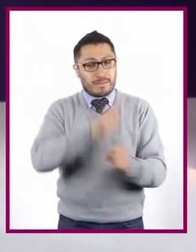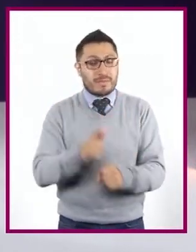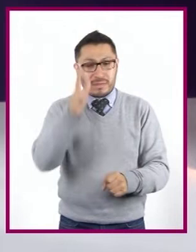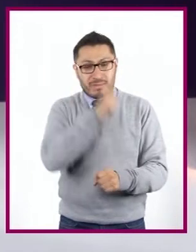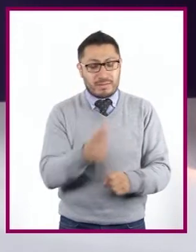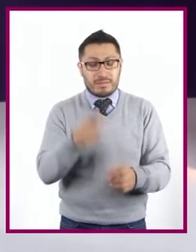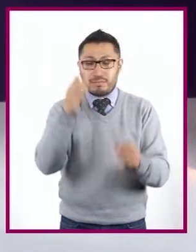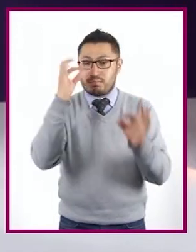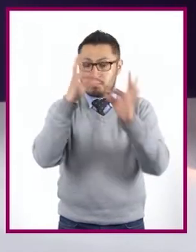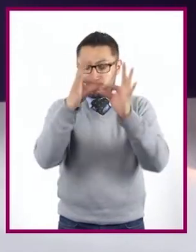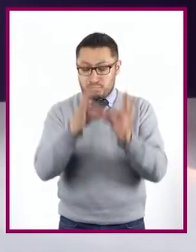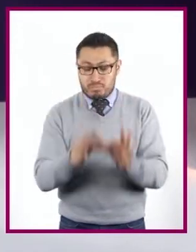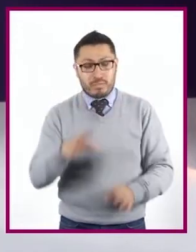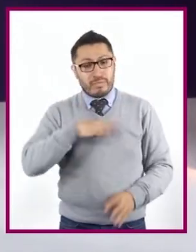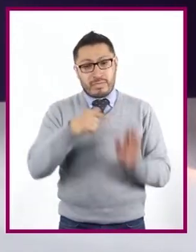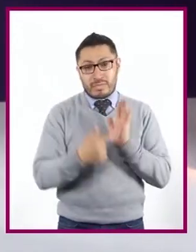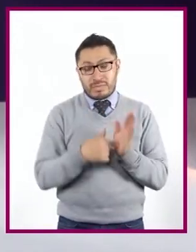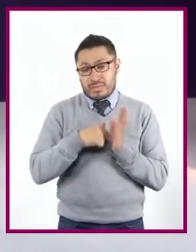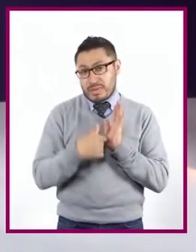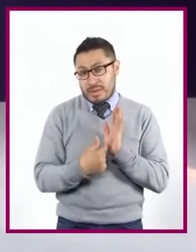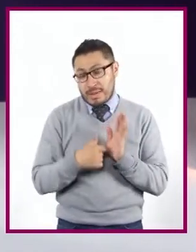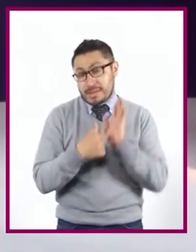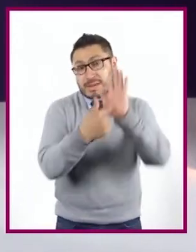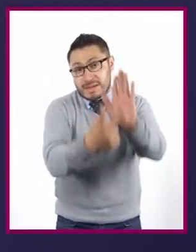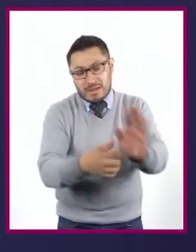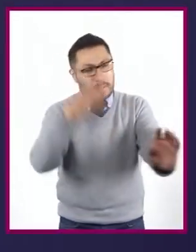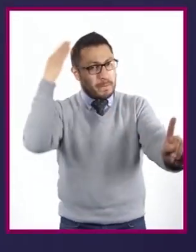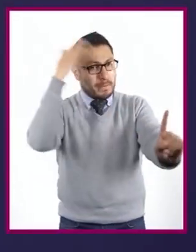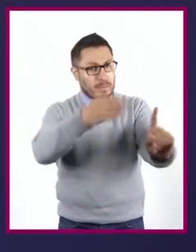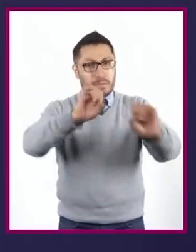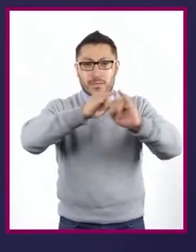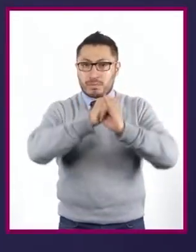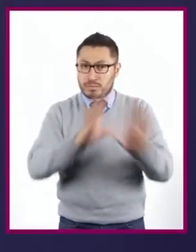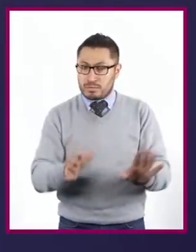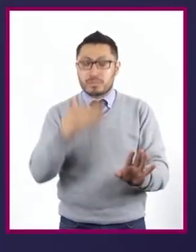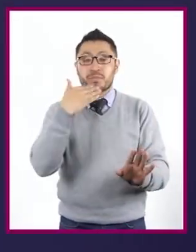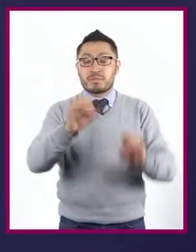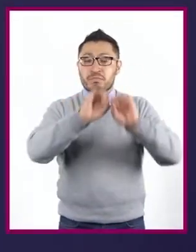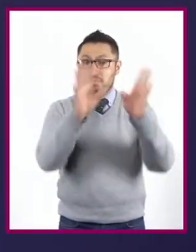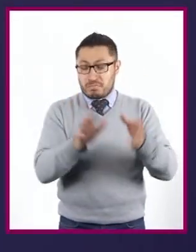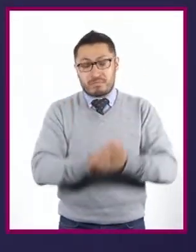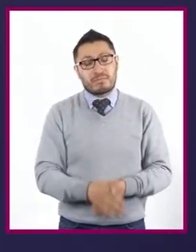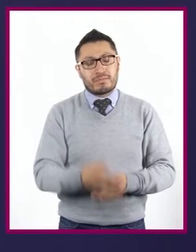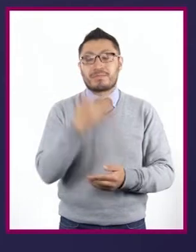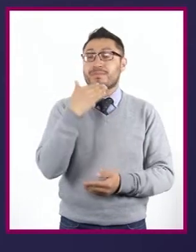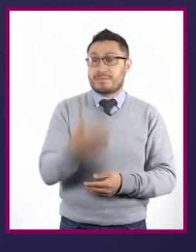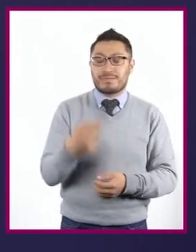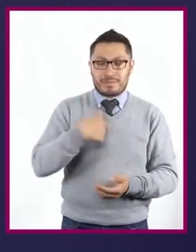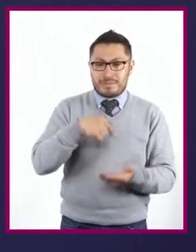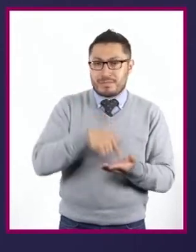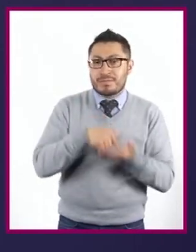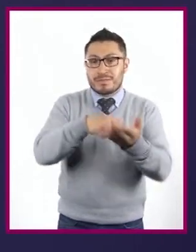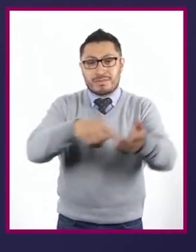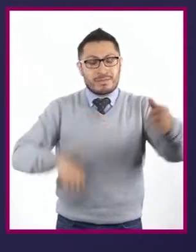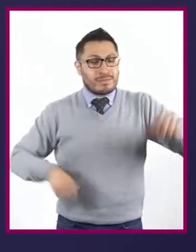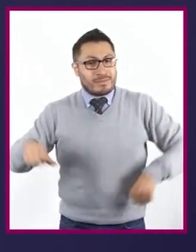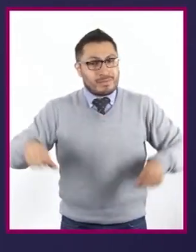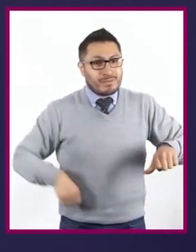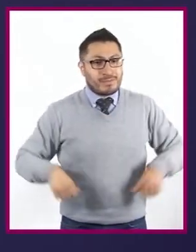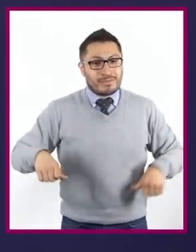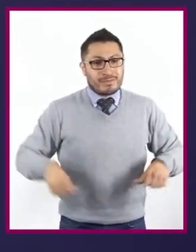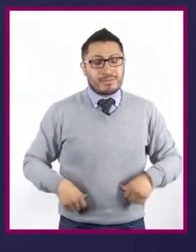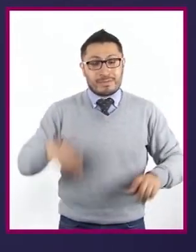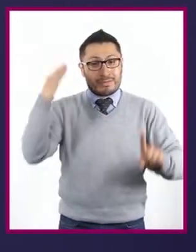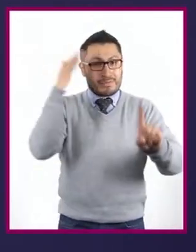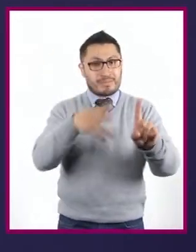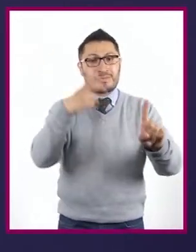y presenta objetivamente la información. Muy bien. Les propongo la siguiente actividad. Para